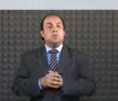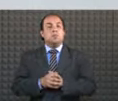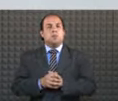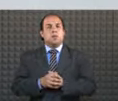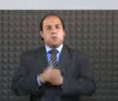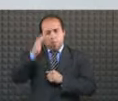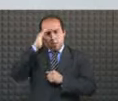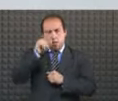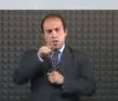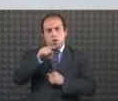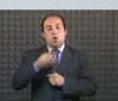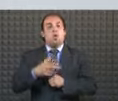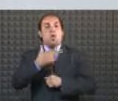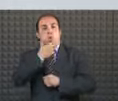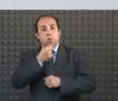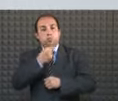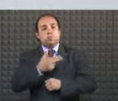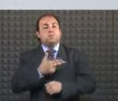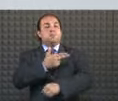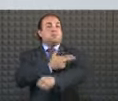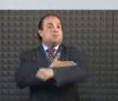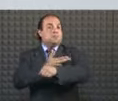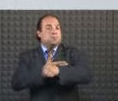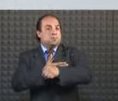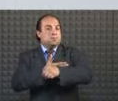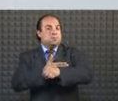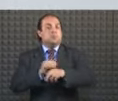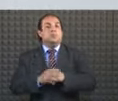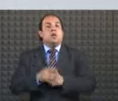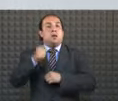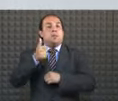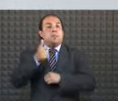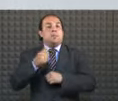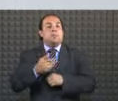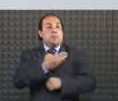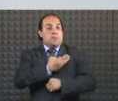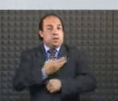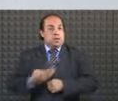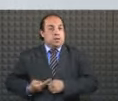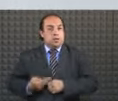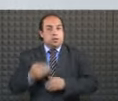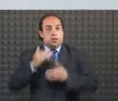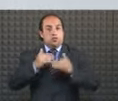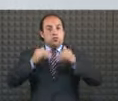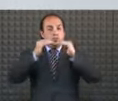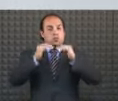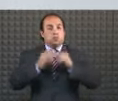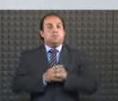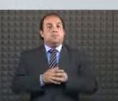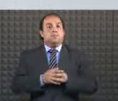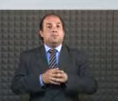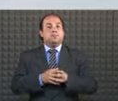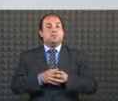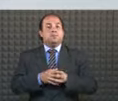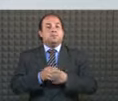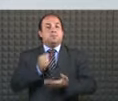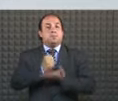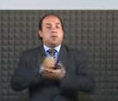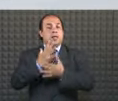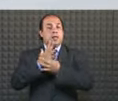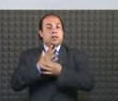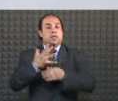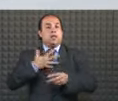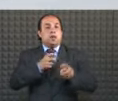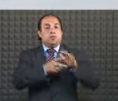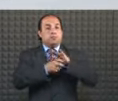hombre honesto, es el primer presidente de la Suprema Corte que habla de que hay corrupción en el sistema judicial